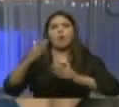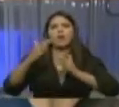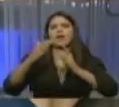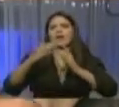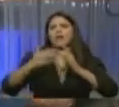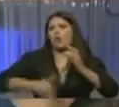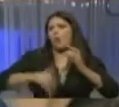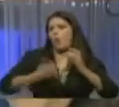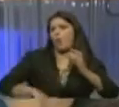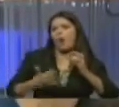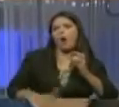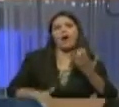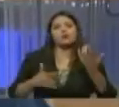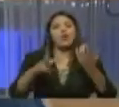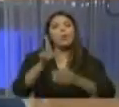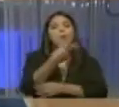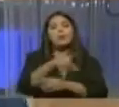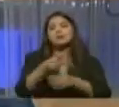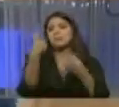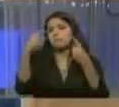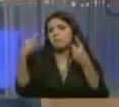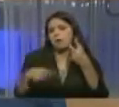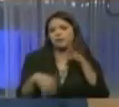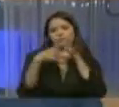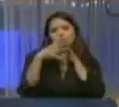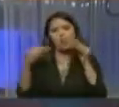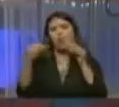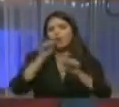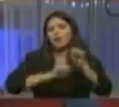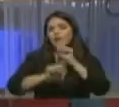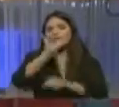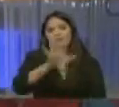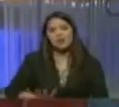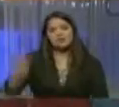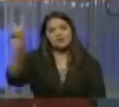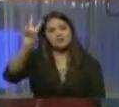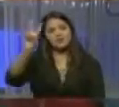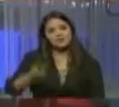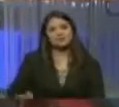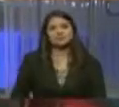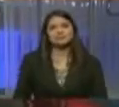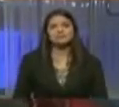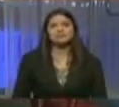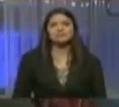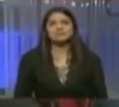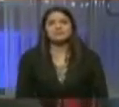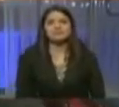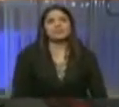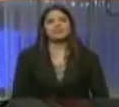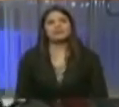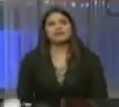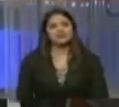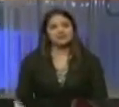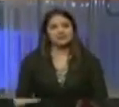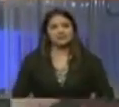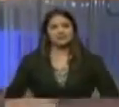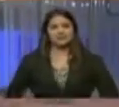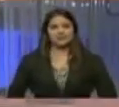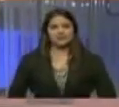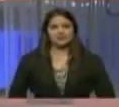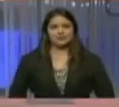los cuatros, las poesías y todo lo que defiende el país. Que suenen.